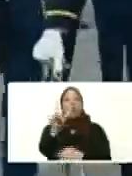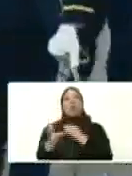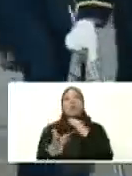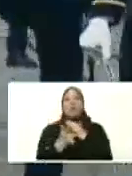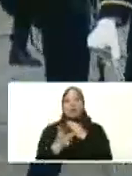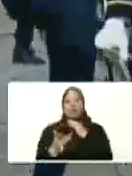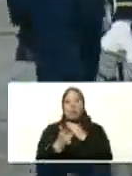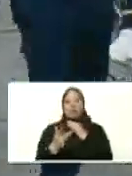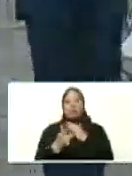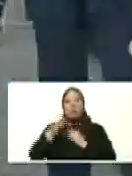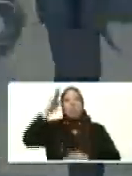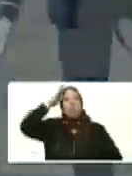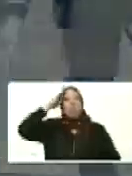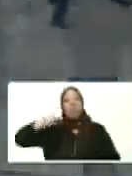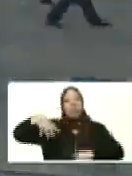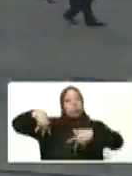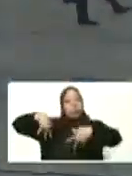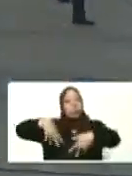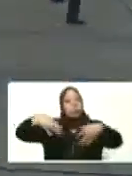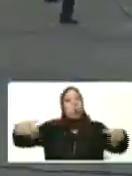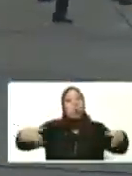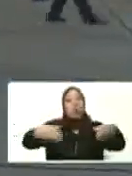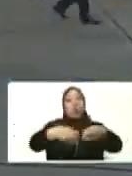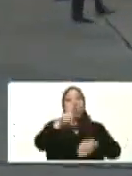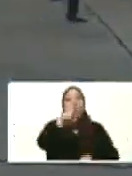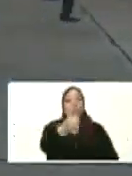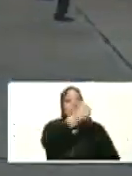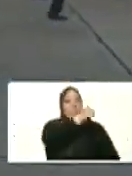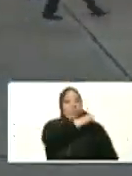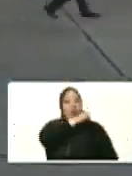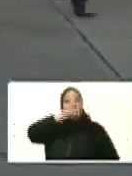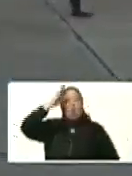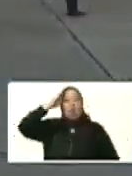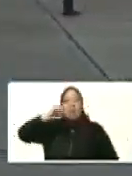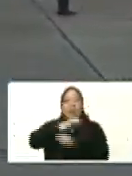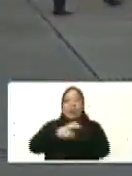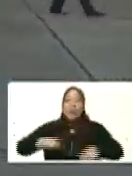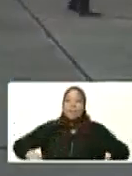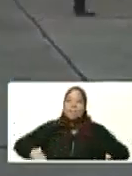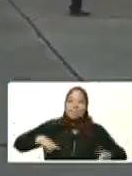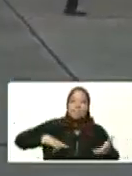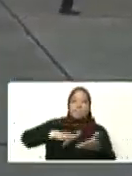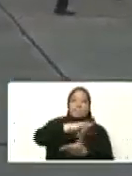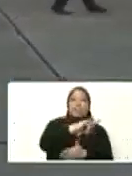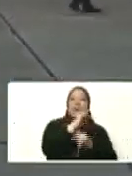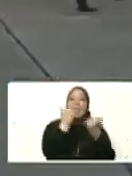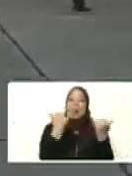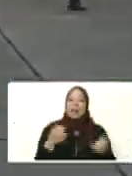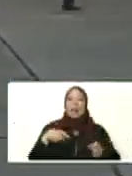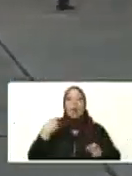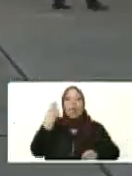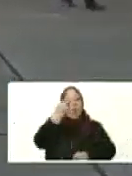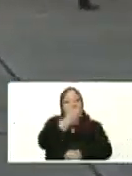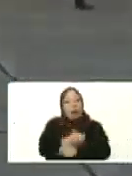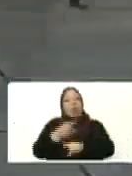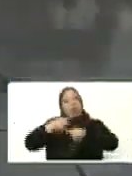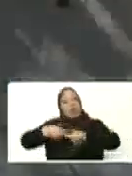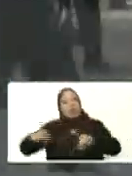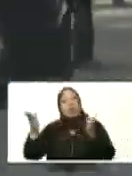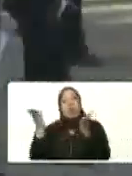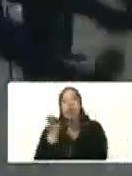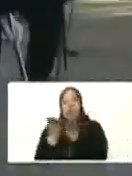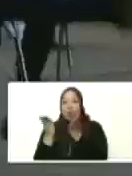técnicos y oficiales de tropa de la Aviación Militar Bolivariana, quienes egresan de las diferentes academias